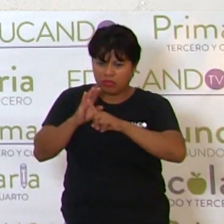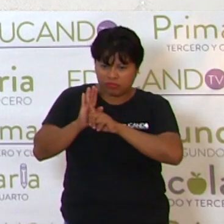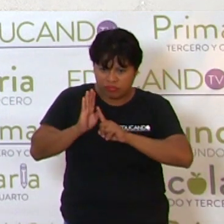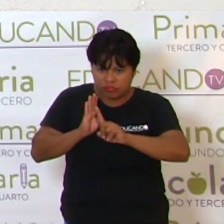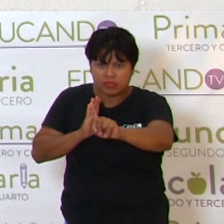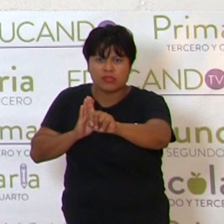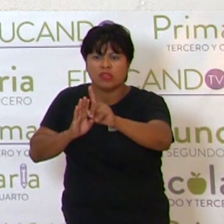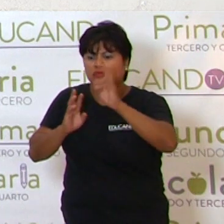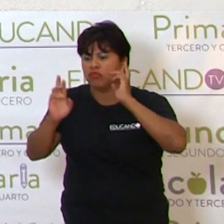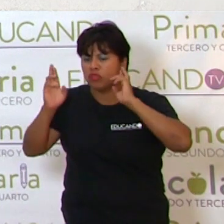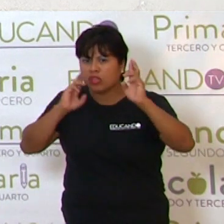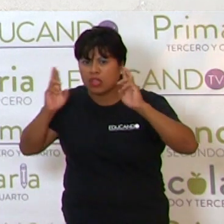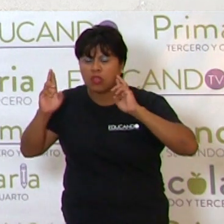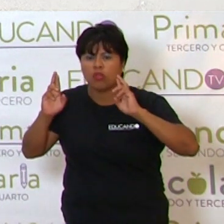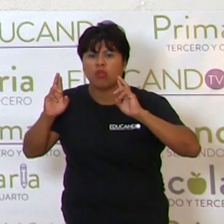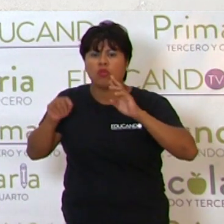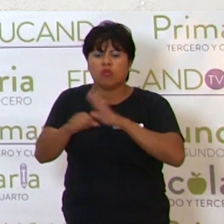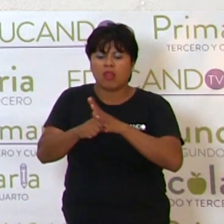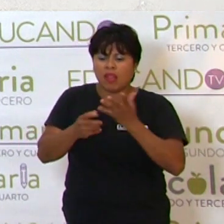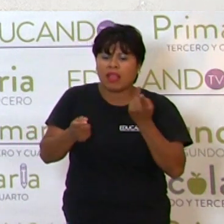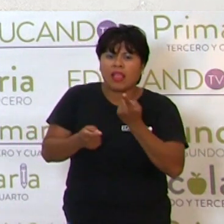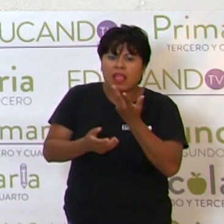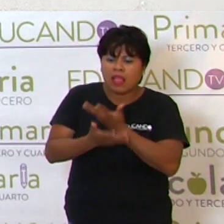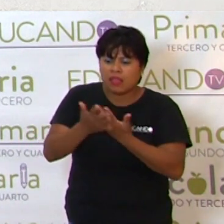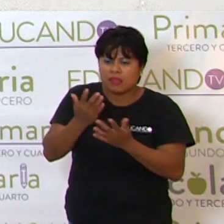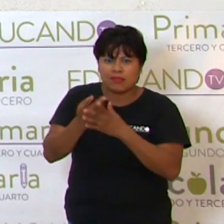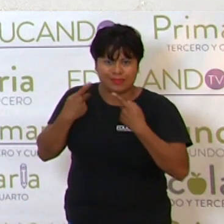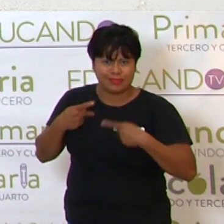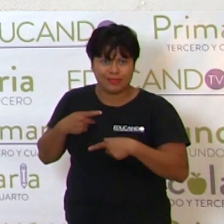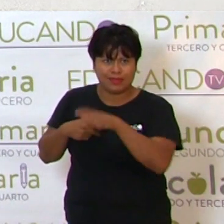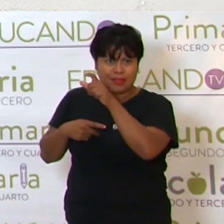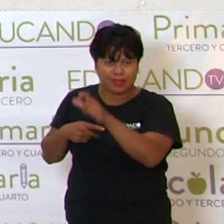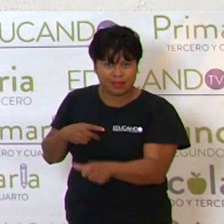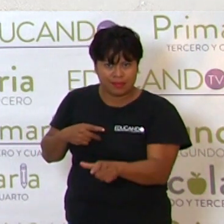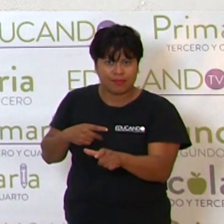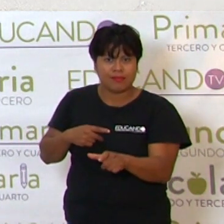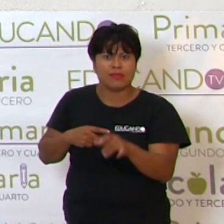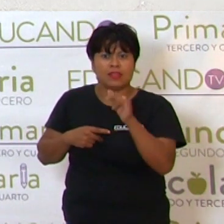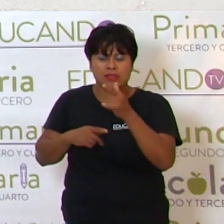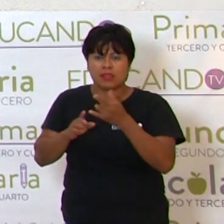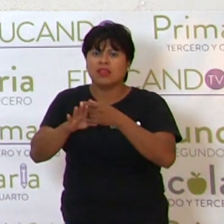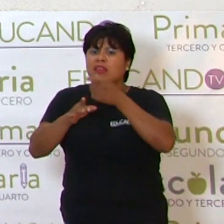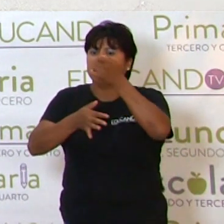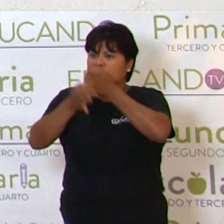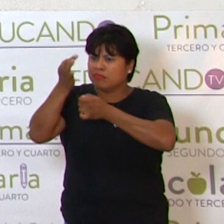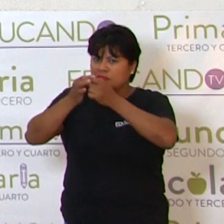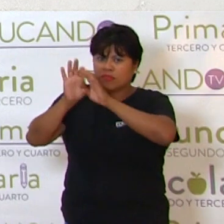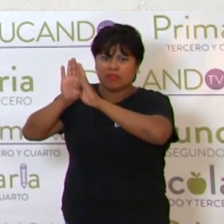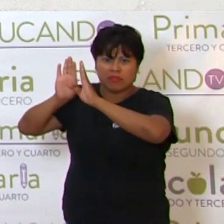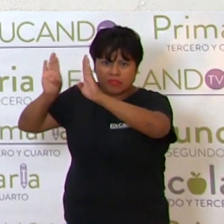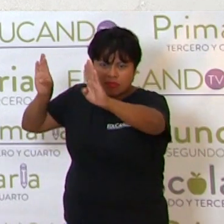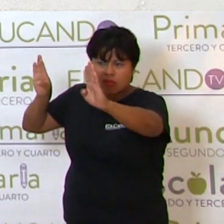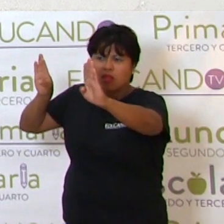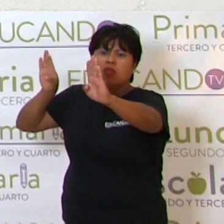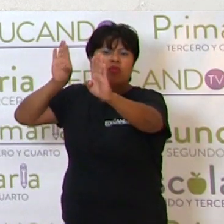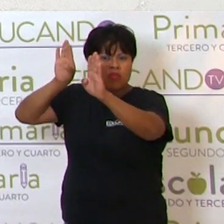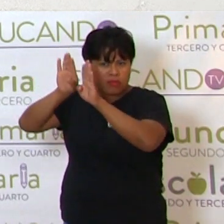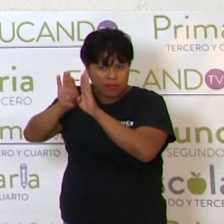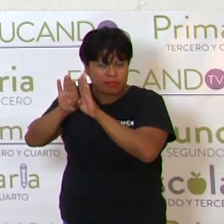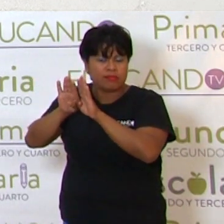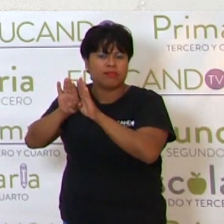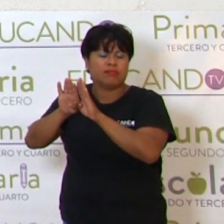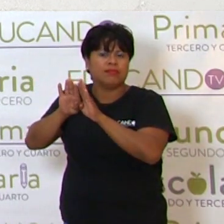sonido, qué acción va a realizar el personaje, si se deben de abrir las cortinas, si se deben cerrar las